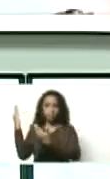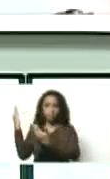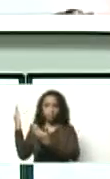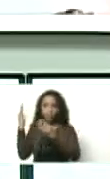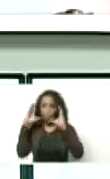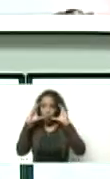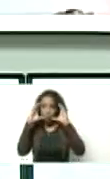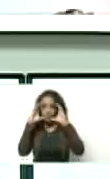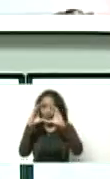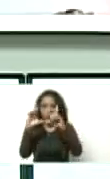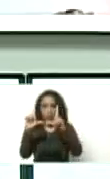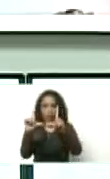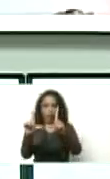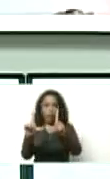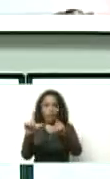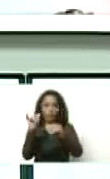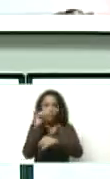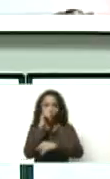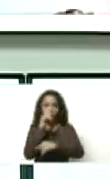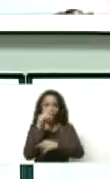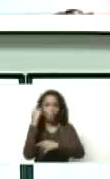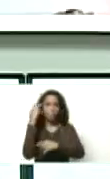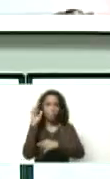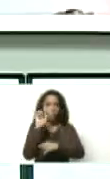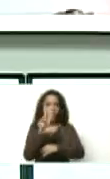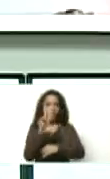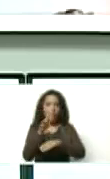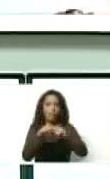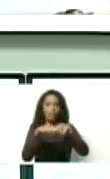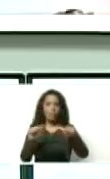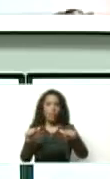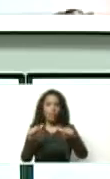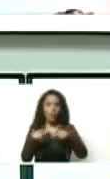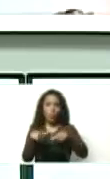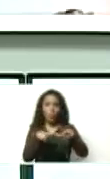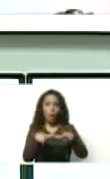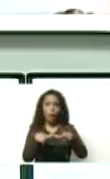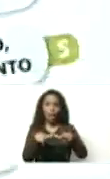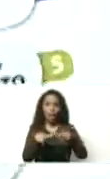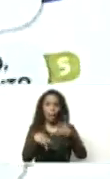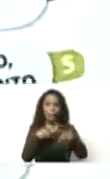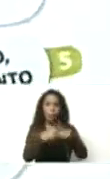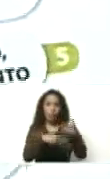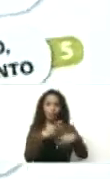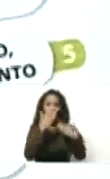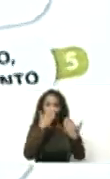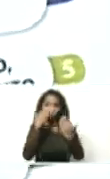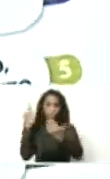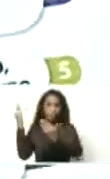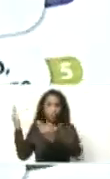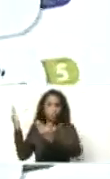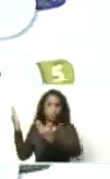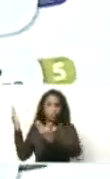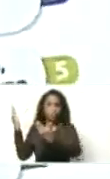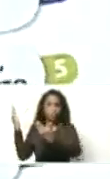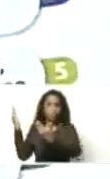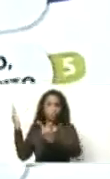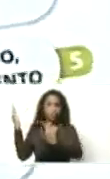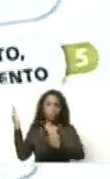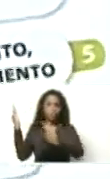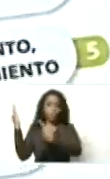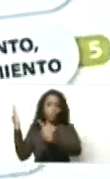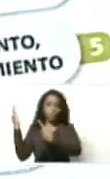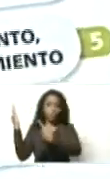cámara. 3, tierras y espacios productivos. 4, requerimientos